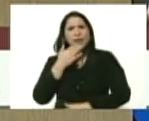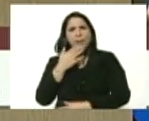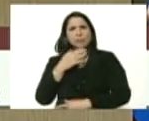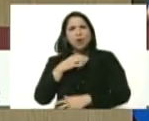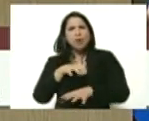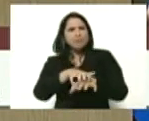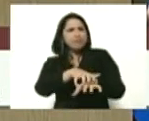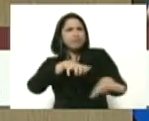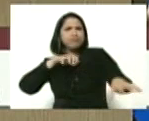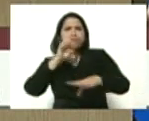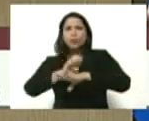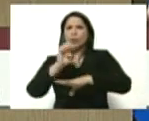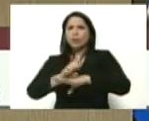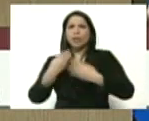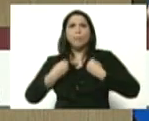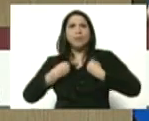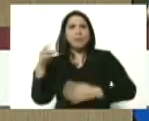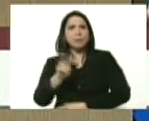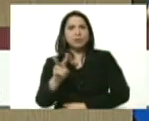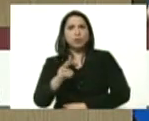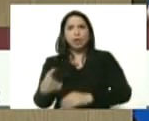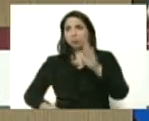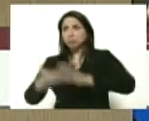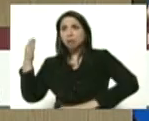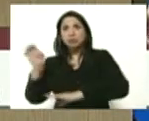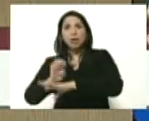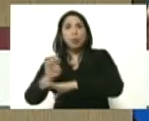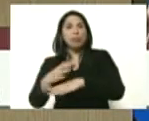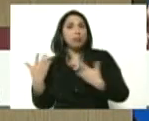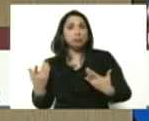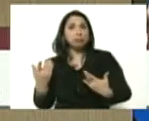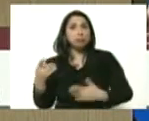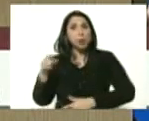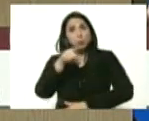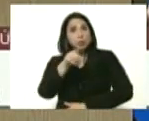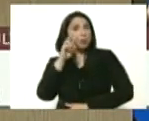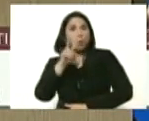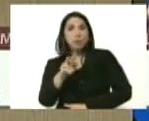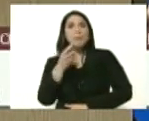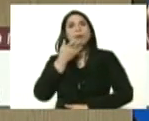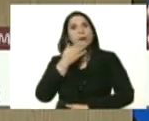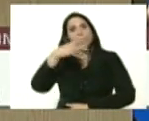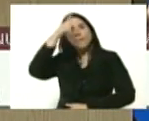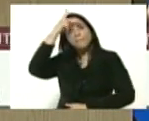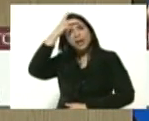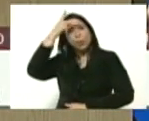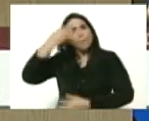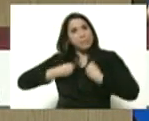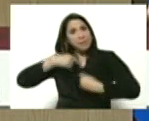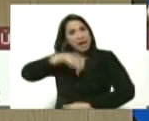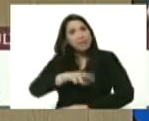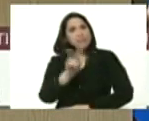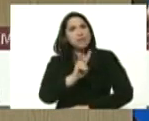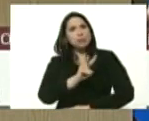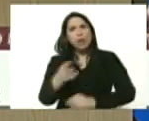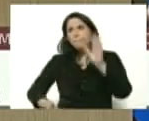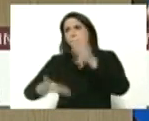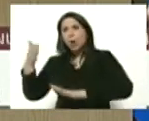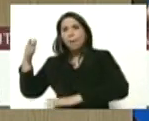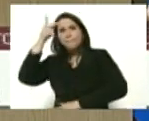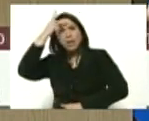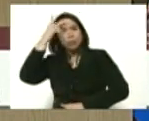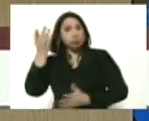miles de ecuatorianos que viven en Venezuela devolviéndose para Ecuador? ¿Usted no ve a los miles de peruanos que viven en Venezuela devolviéndose para